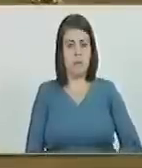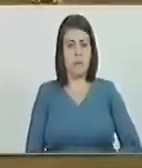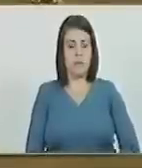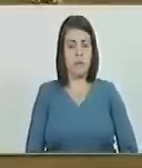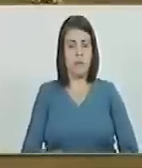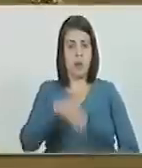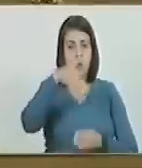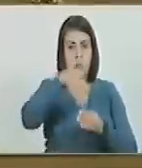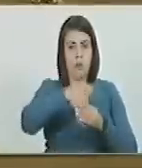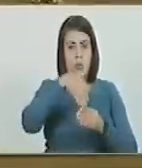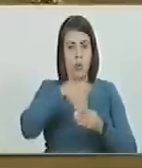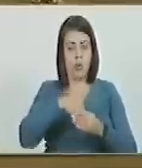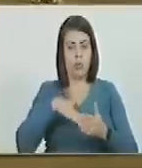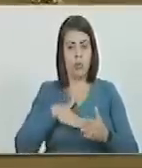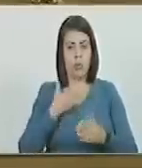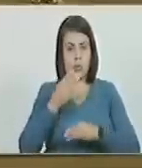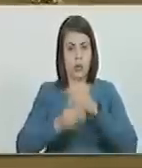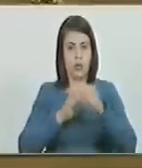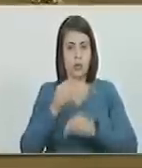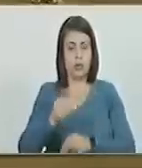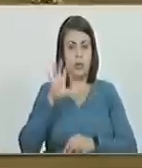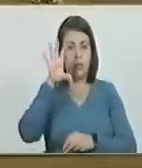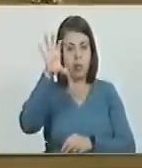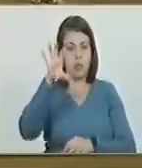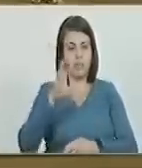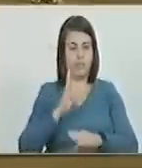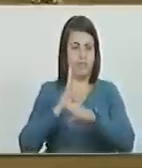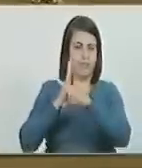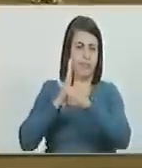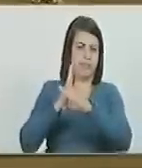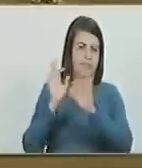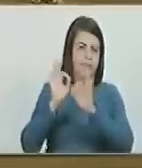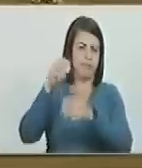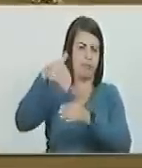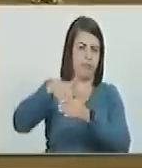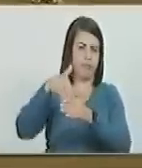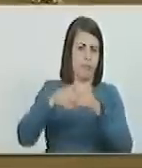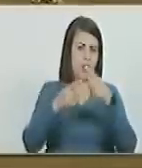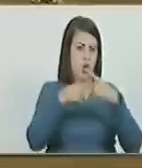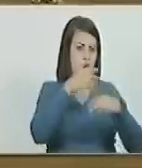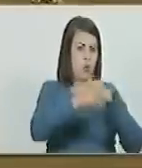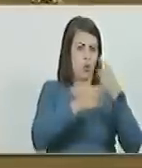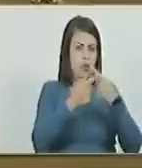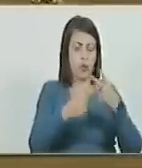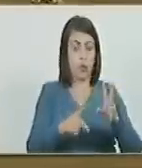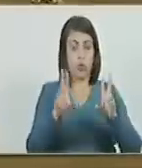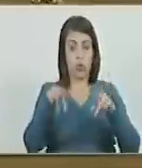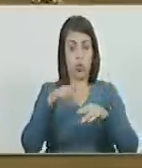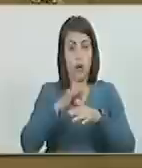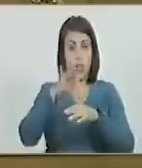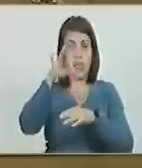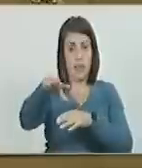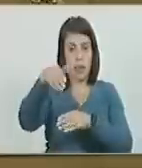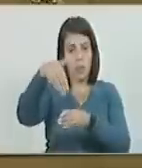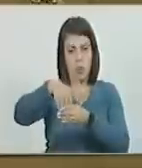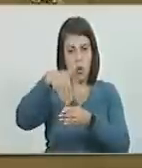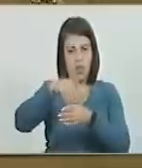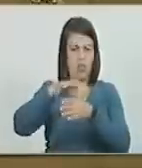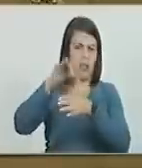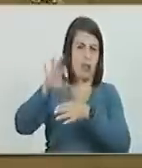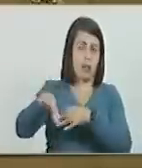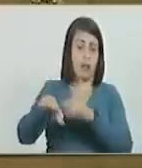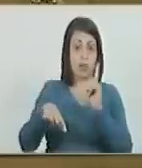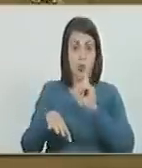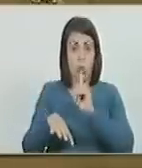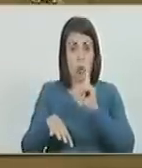Con los votos puedes construir un país, con la abstención la construyen otro. Nunca dejes de votar. Esto es